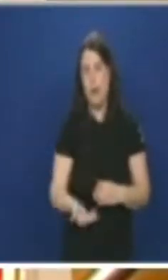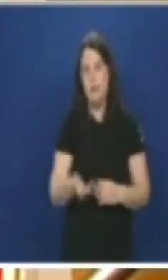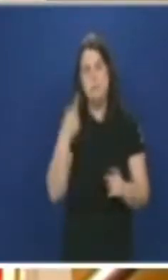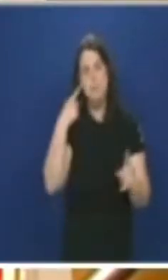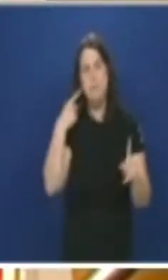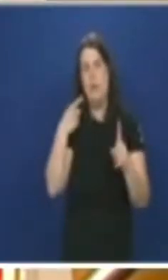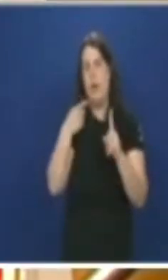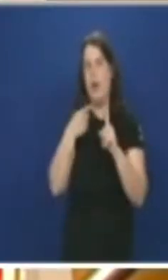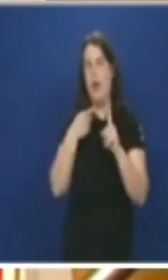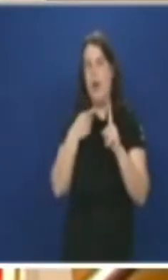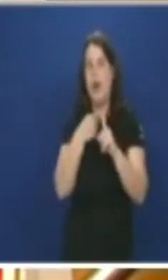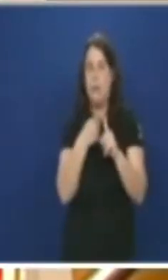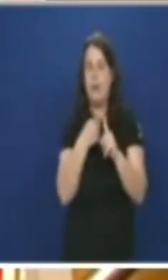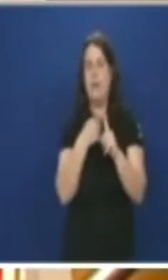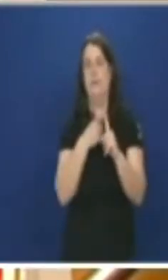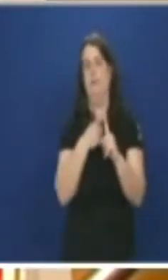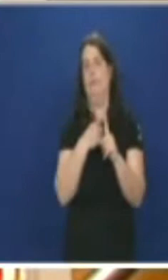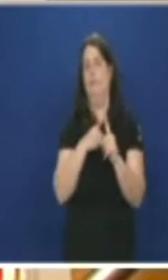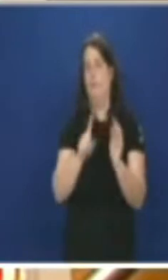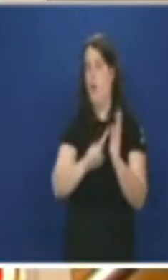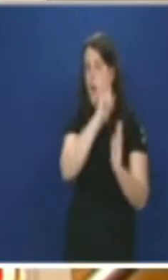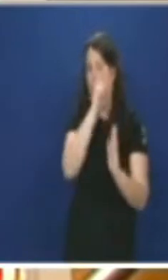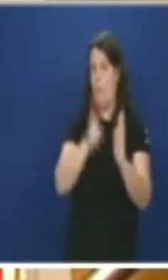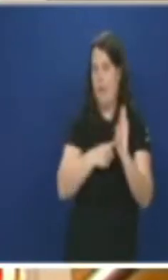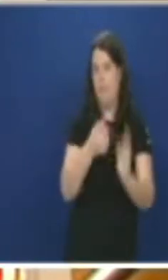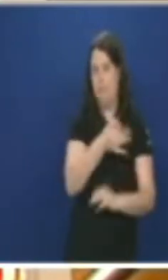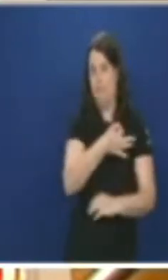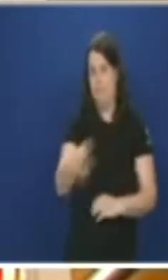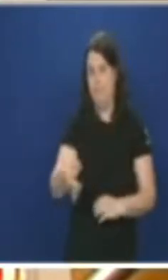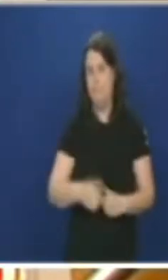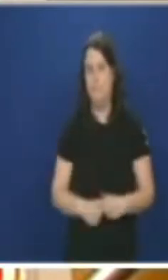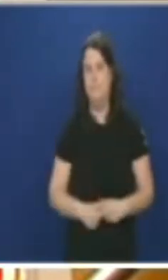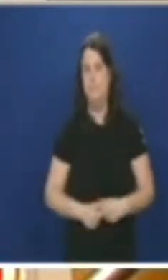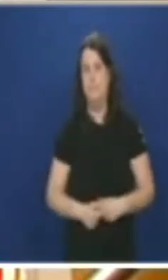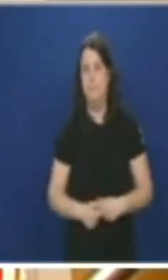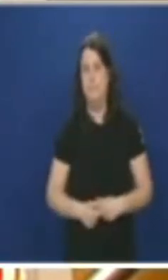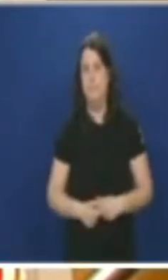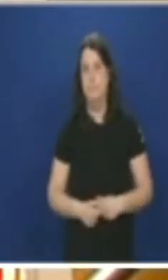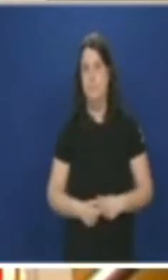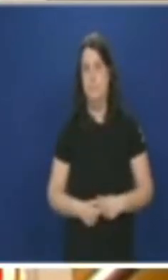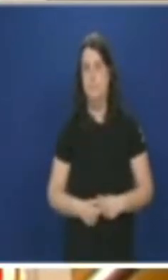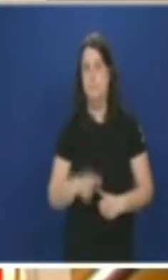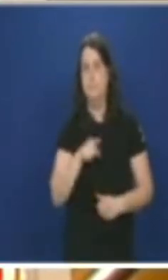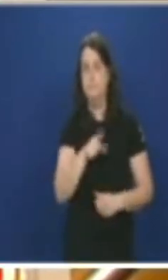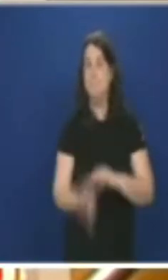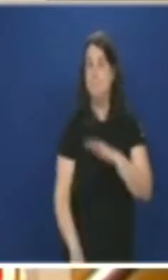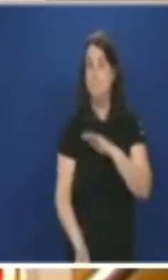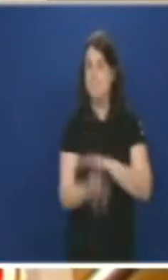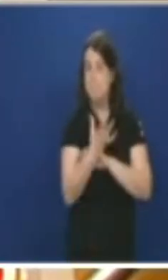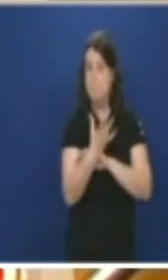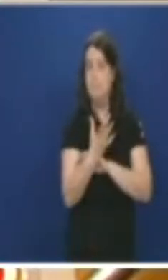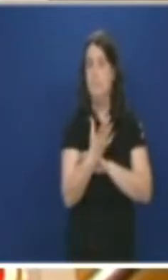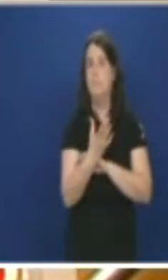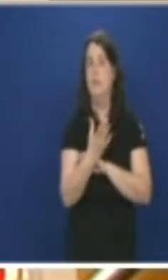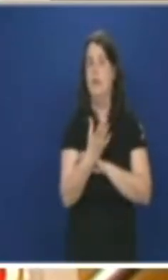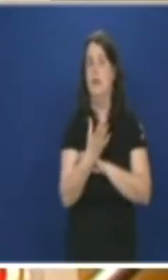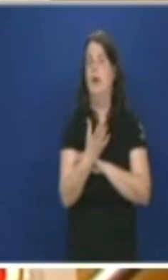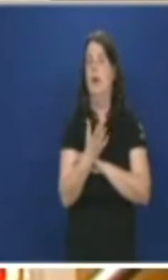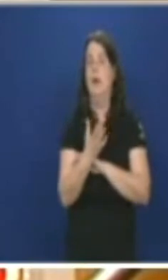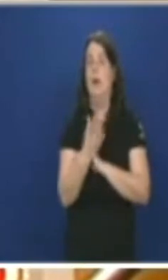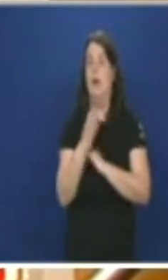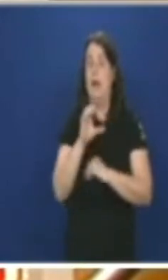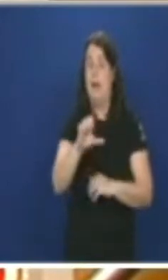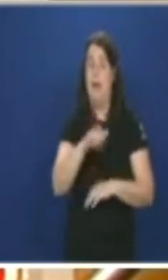súa plenitude e eficacia. Esa consagración constitucional do autogoberno galego ten